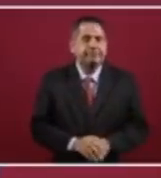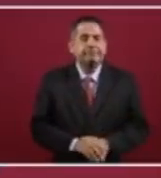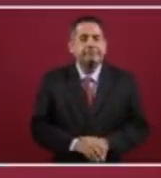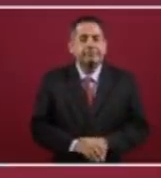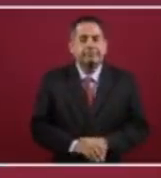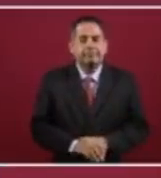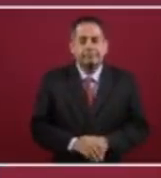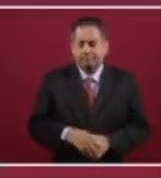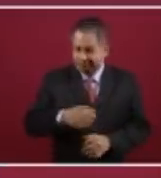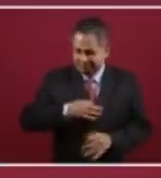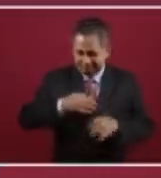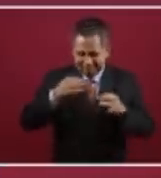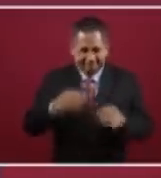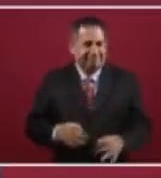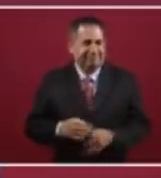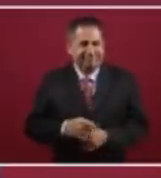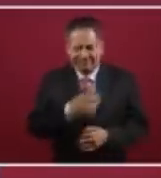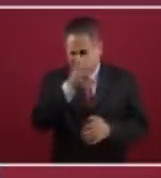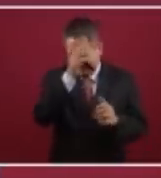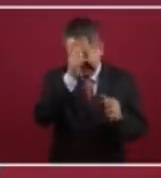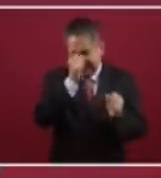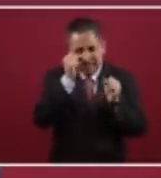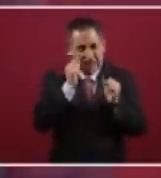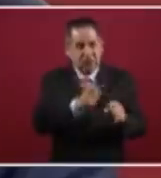Me dejo de llamar Andrés Manuel.